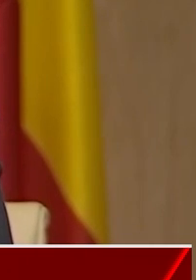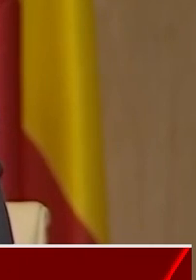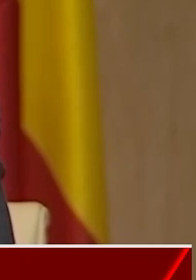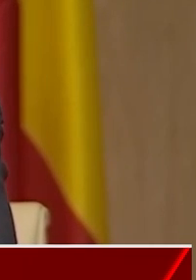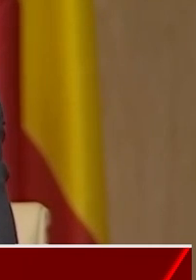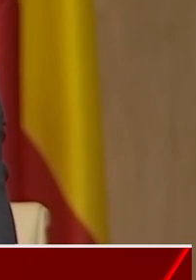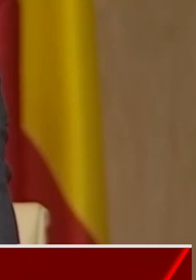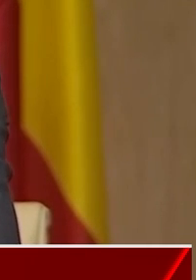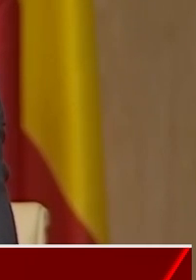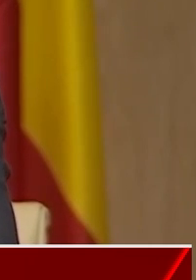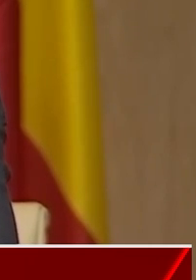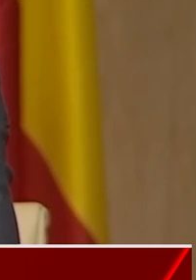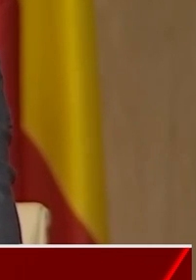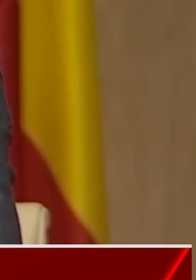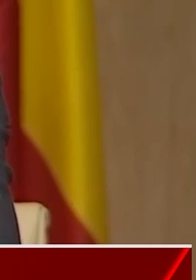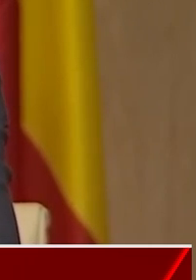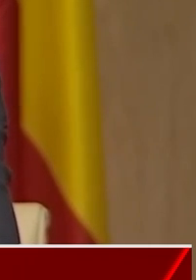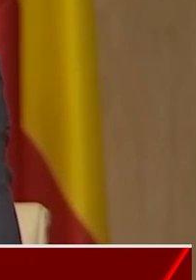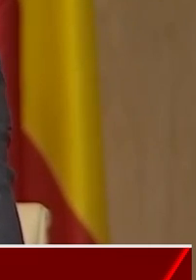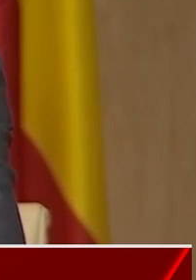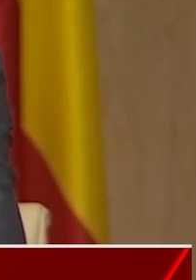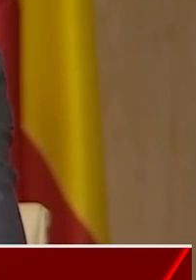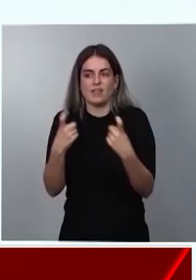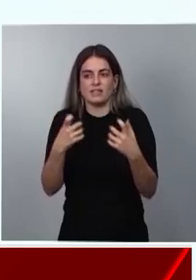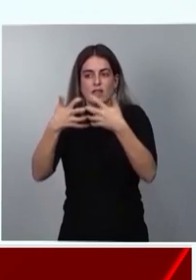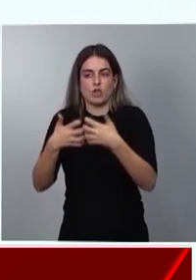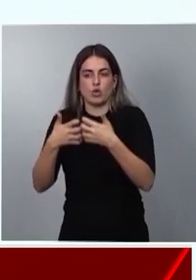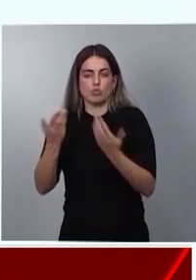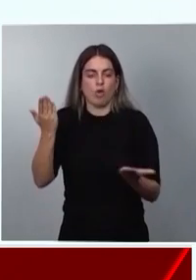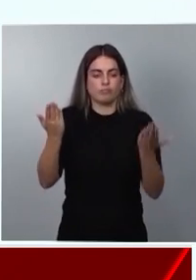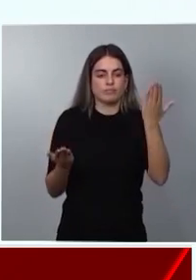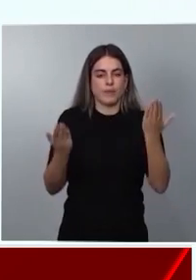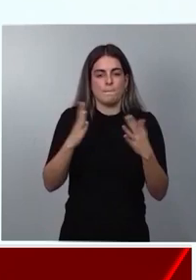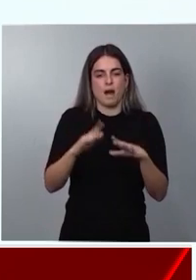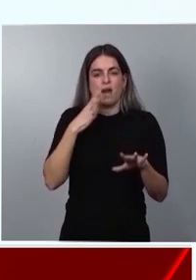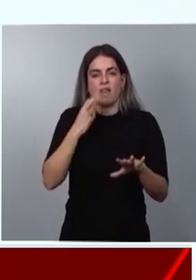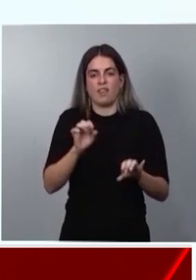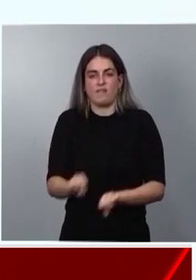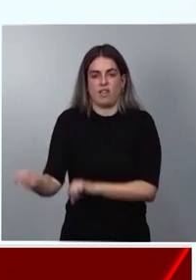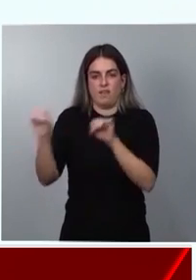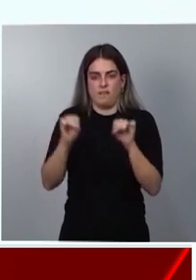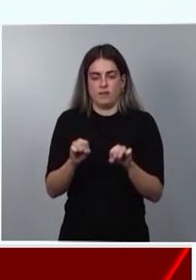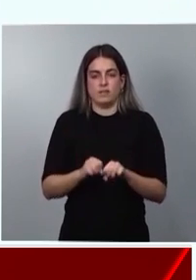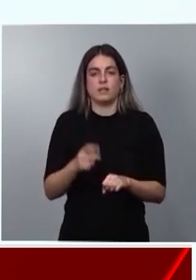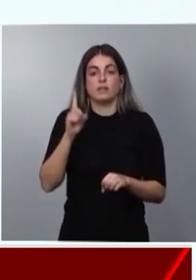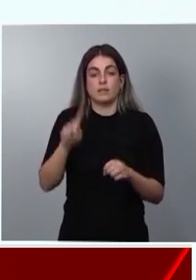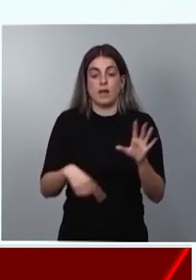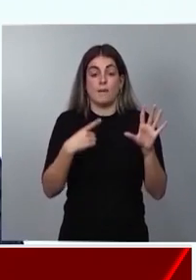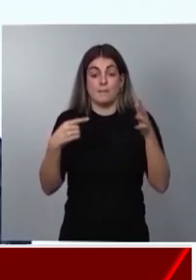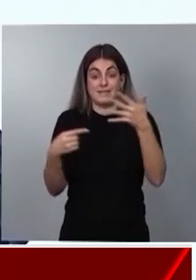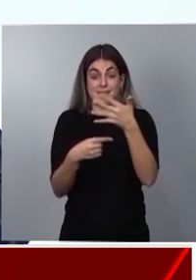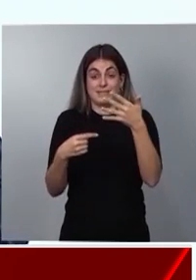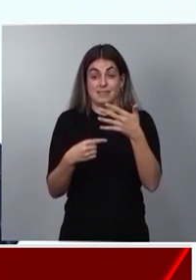Es evidente que hay un malestar, como no podía ser de otra forma, no solamente por